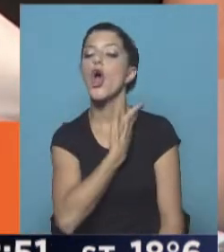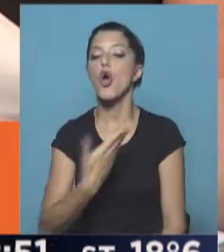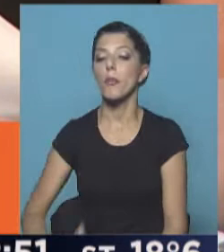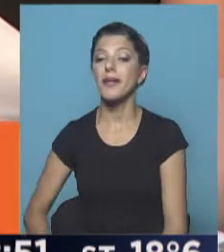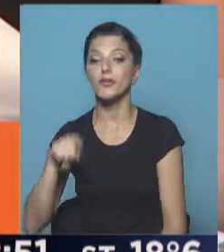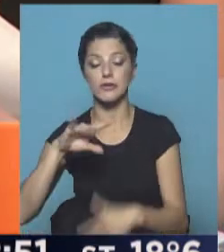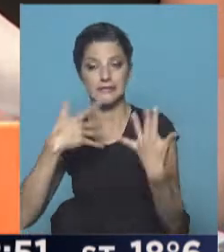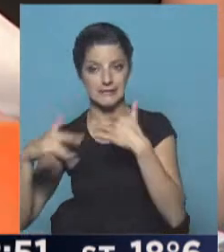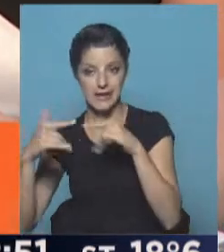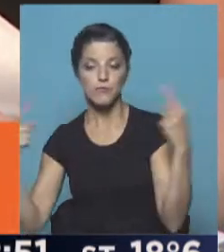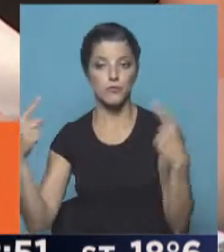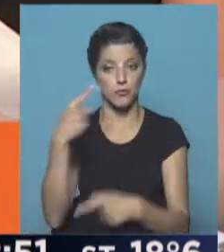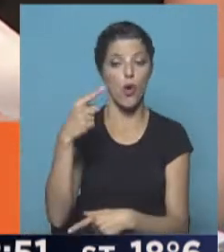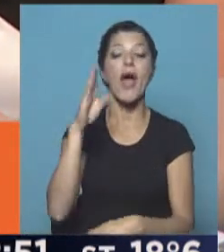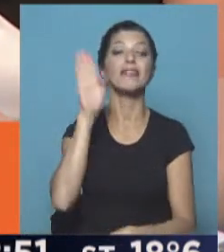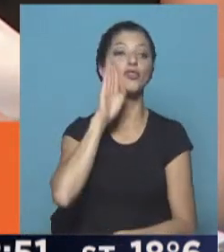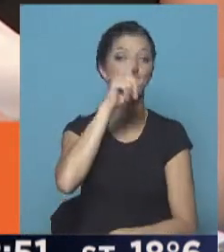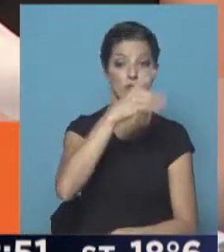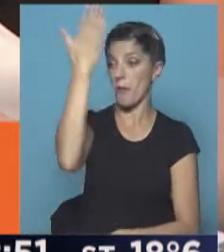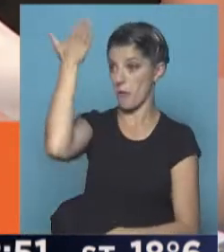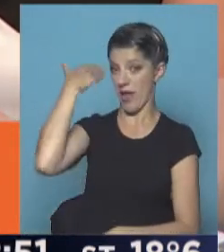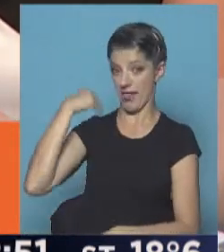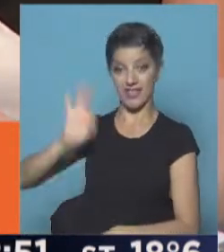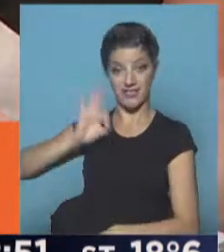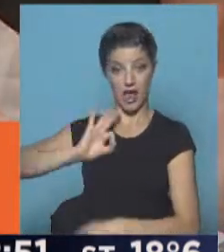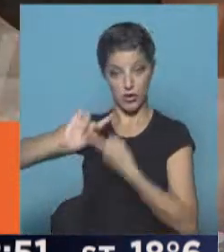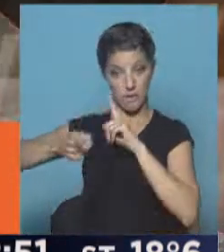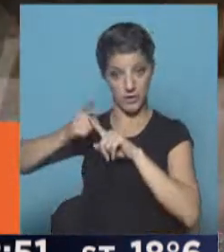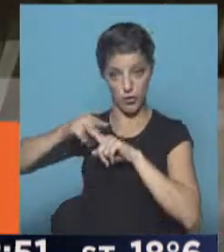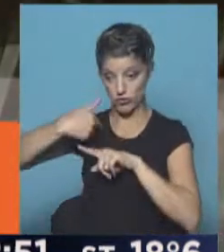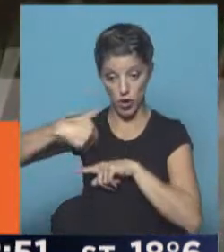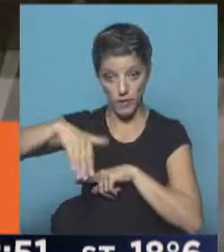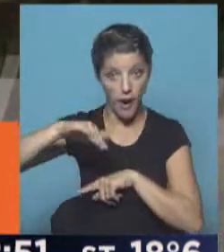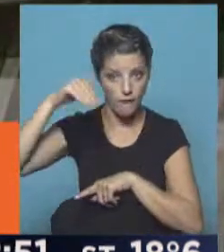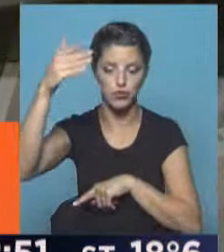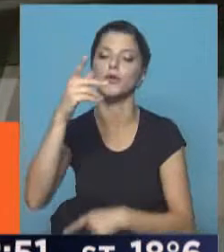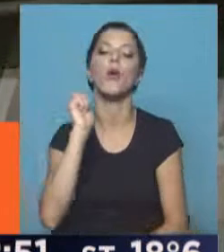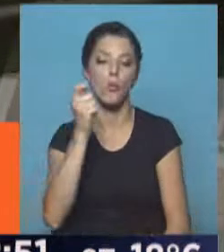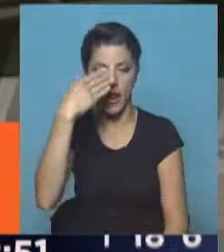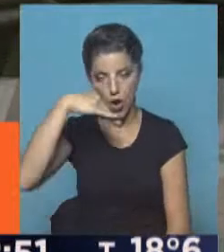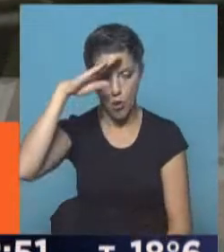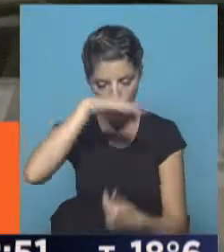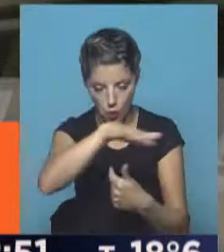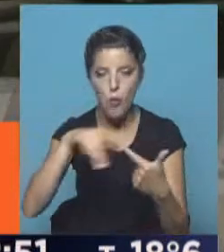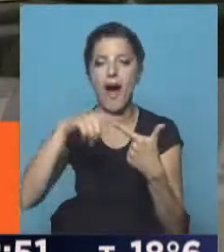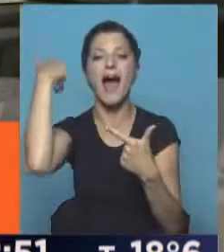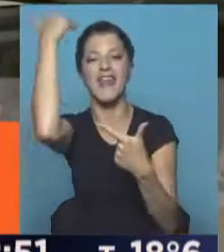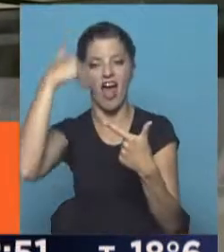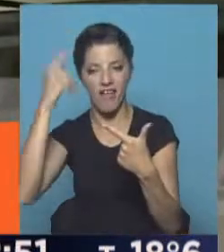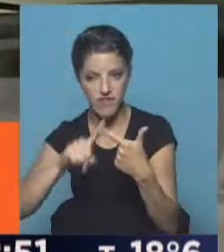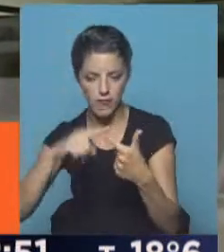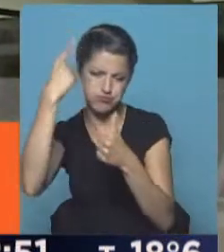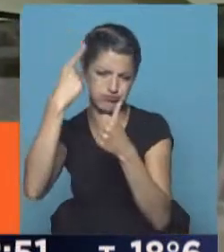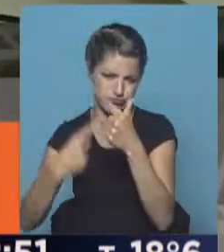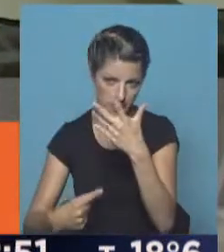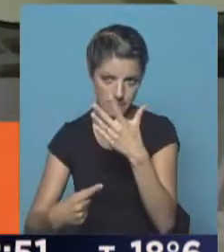para los Estados Unidos por sus relaciones pasadas y por lo que ha devenido en el futuro, que son Kuwait, Arabia Saudita, en fin,